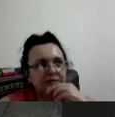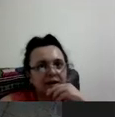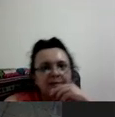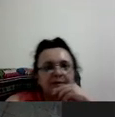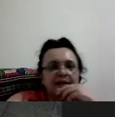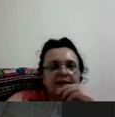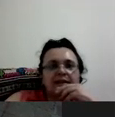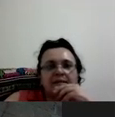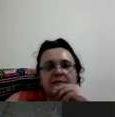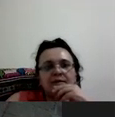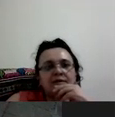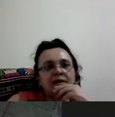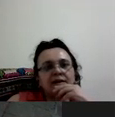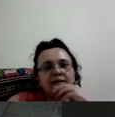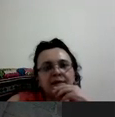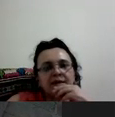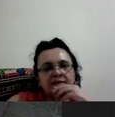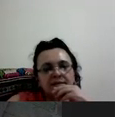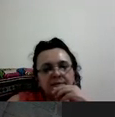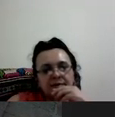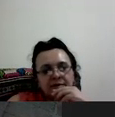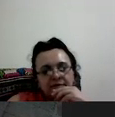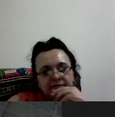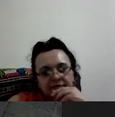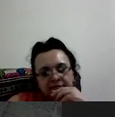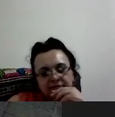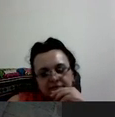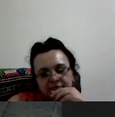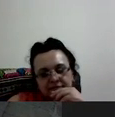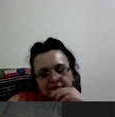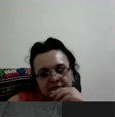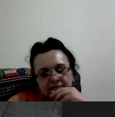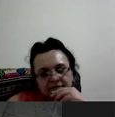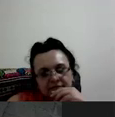Otoño. Ajá. ¿Y por qué creen que es mejor el clima en esa época?